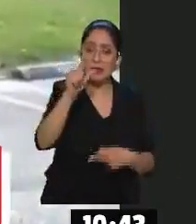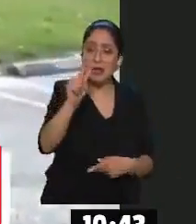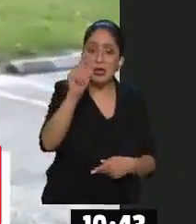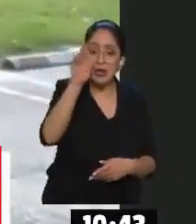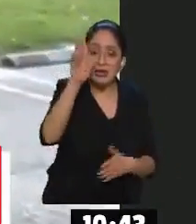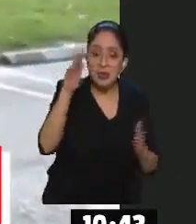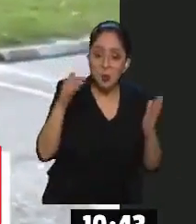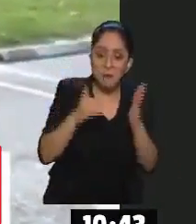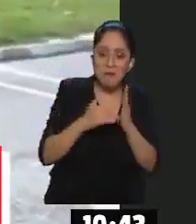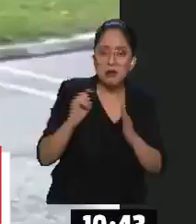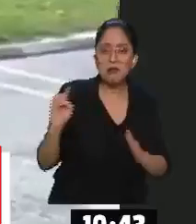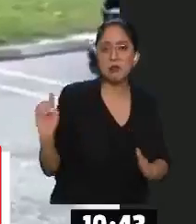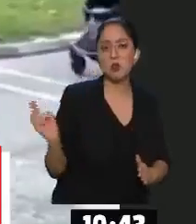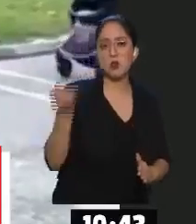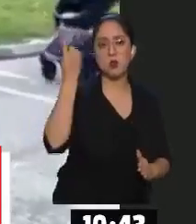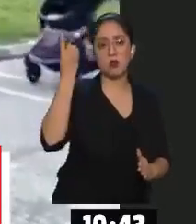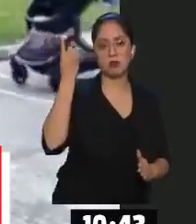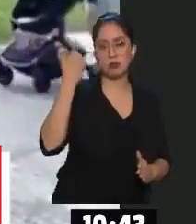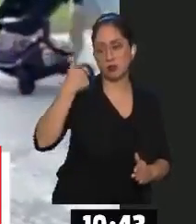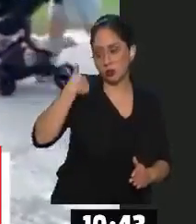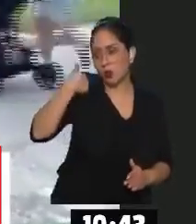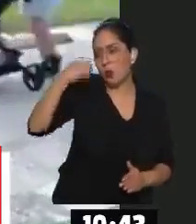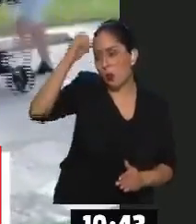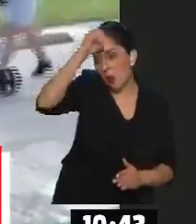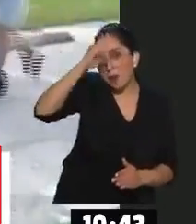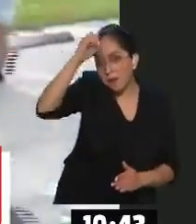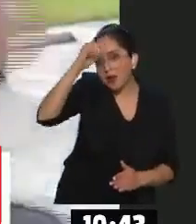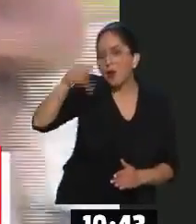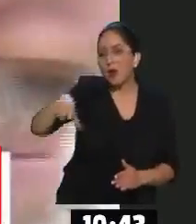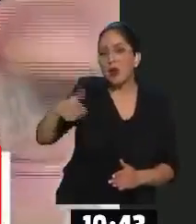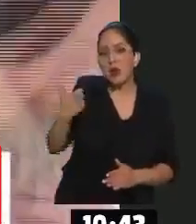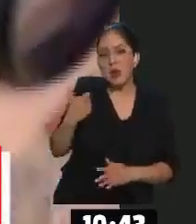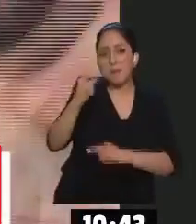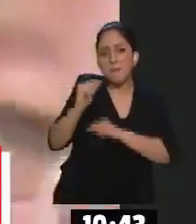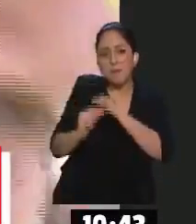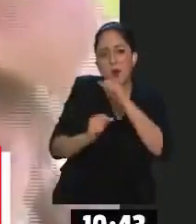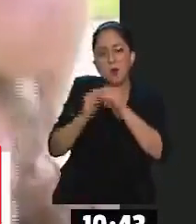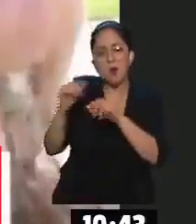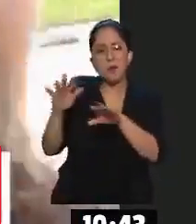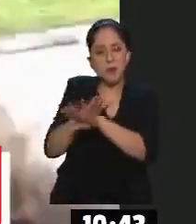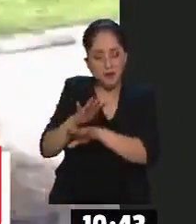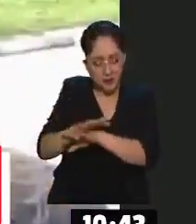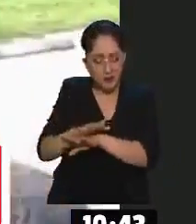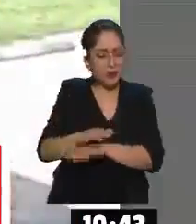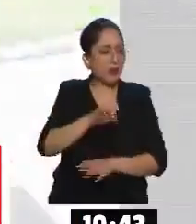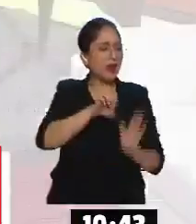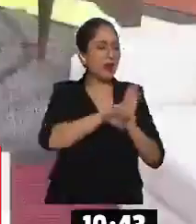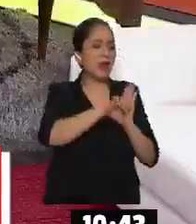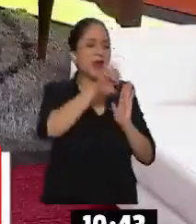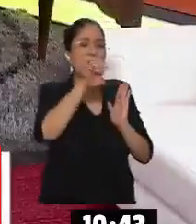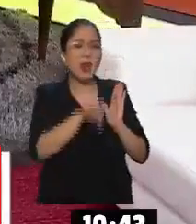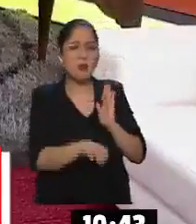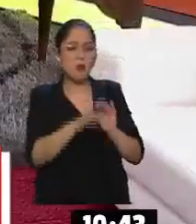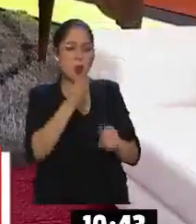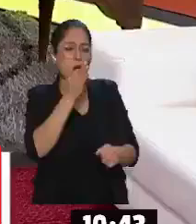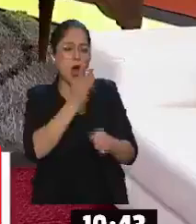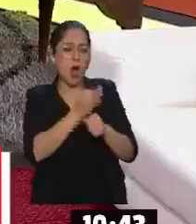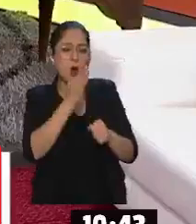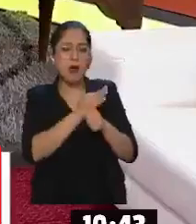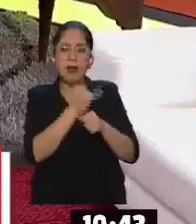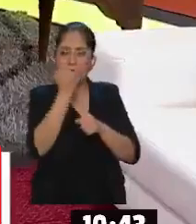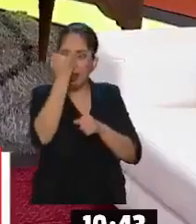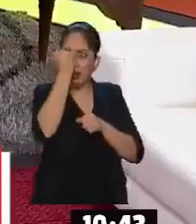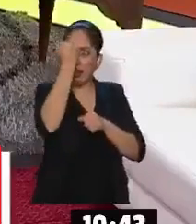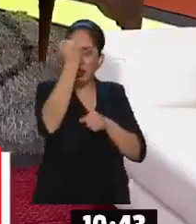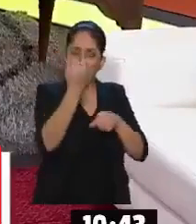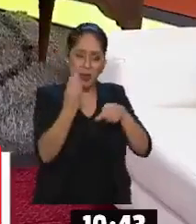los sentidos, ¿no? Oye, ¿esto no es meramente especulativo y que dentro de unos años ya no valgan ni 2 pesos? Sí, ¿en dónde, y luego